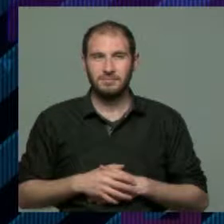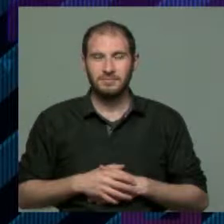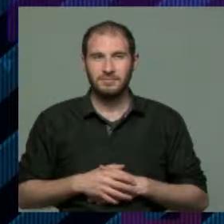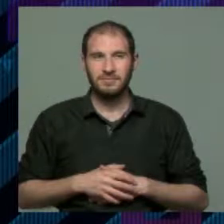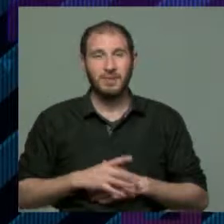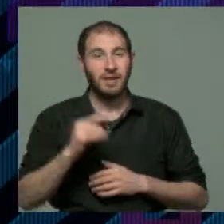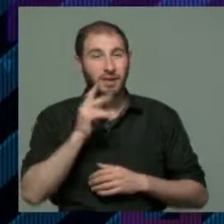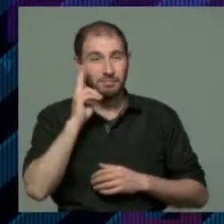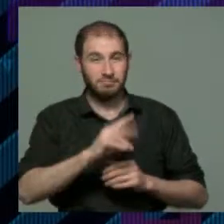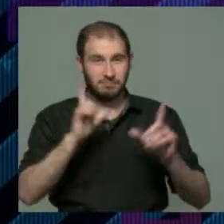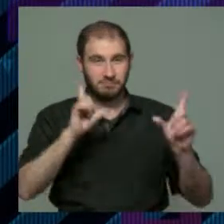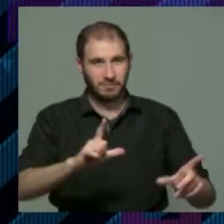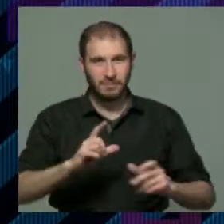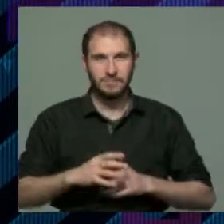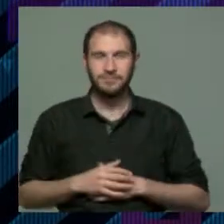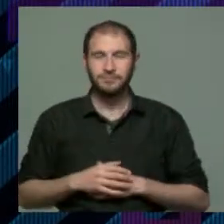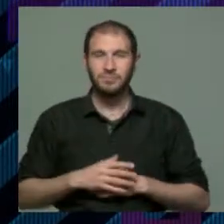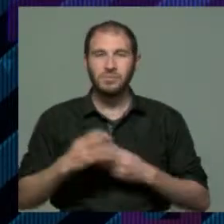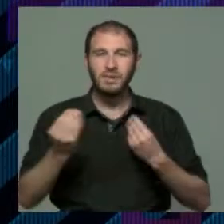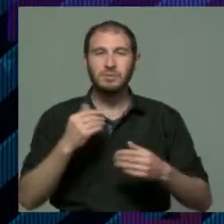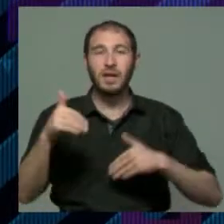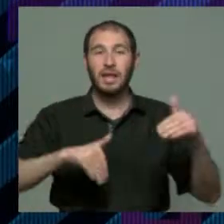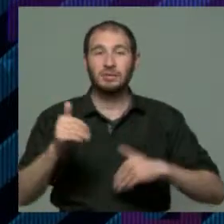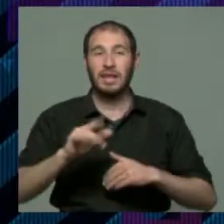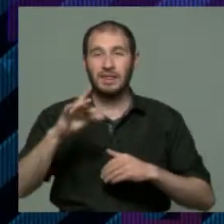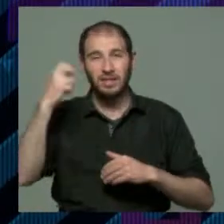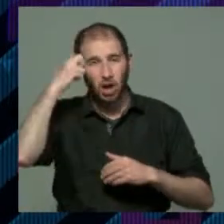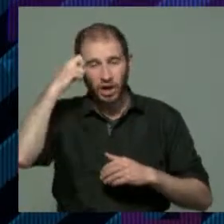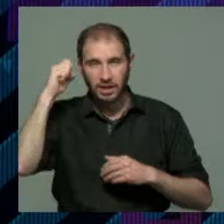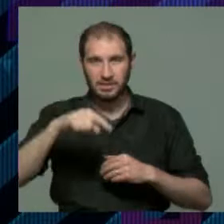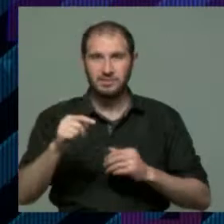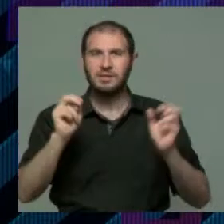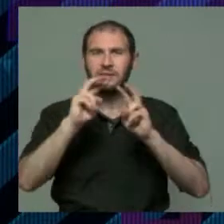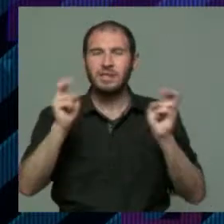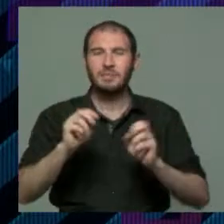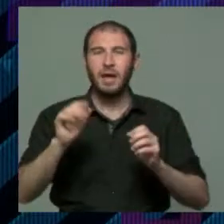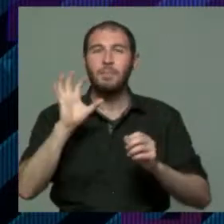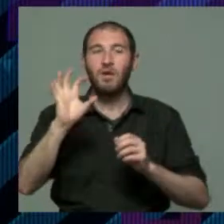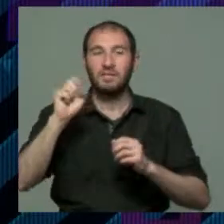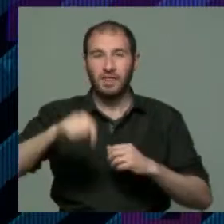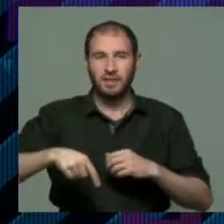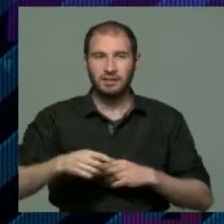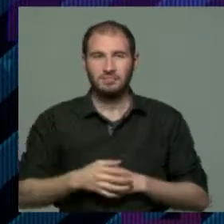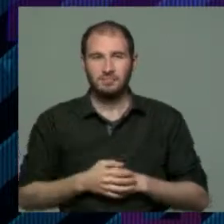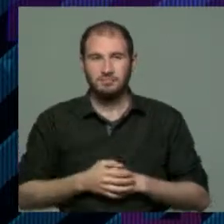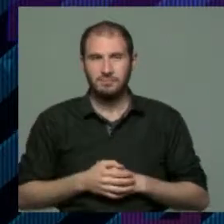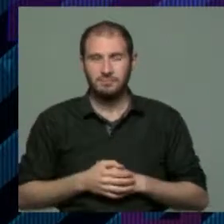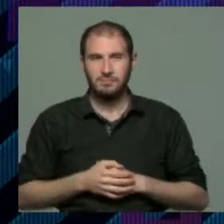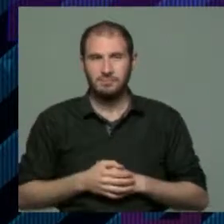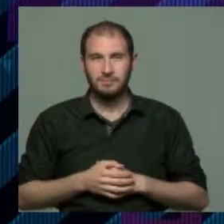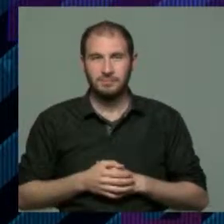Bien, ahí tenemos la placa entonces de lo que fue el resultado en las elecciones legislativas en lo que respecta a los resultados provinciales